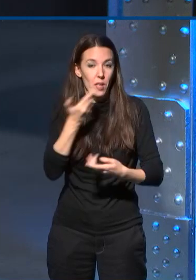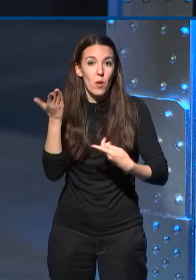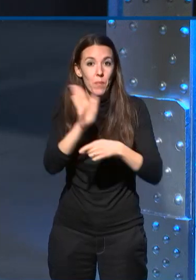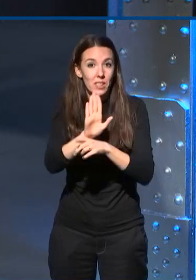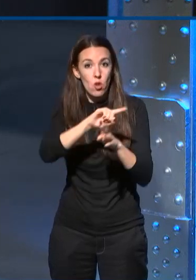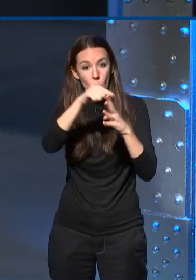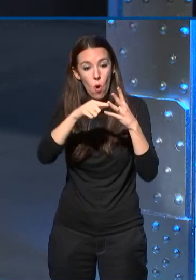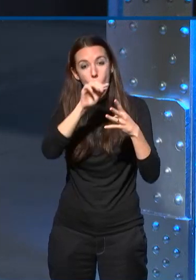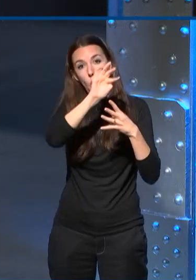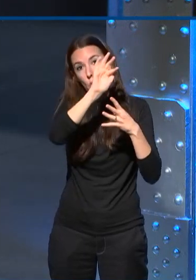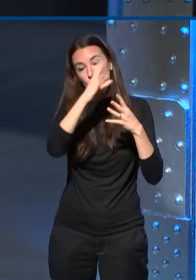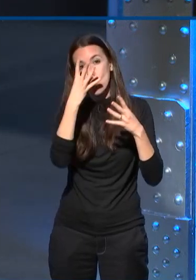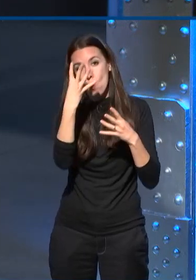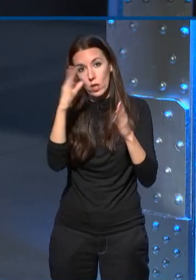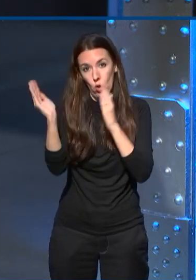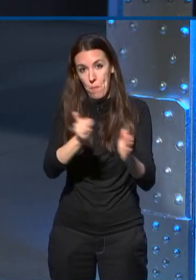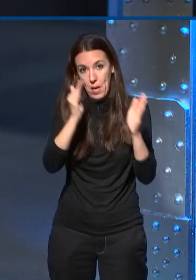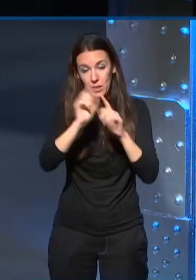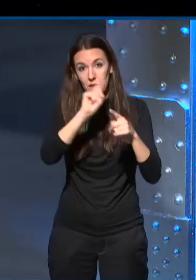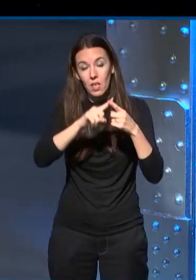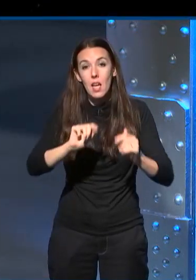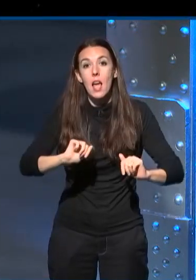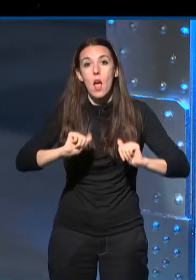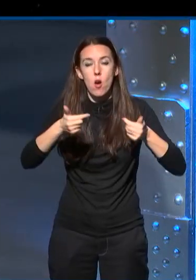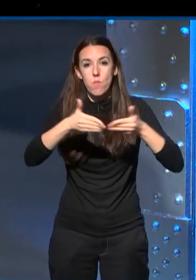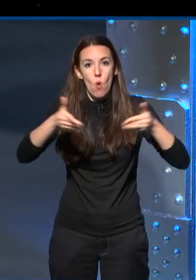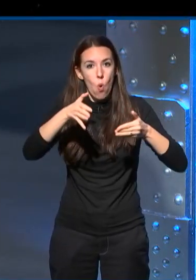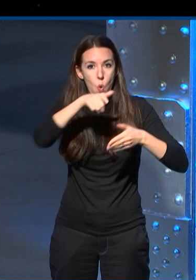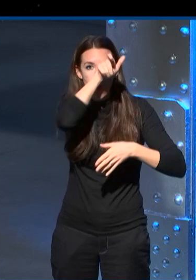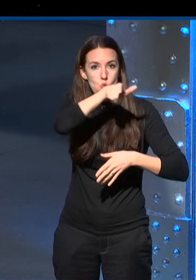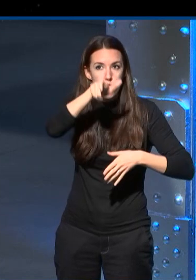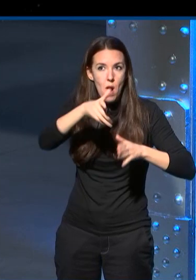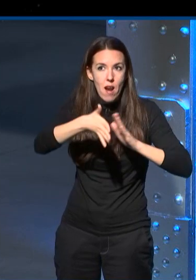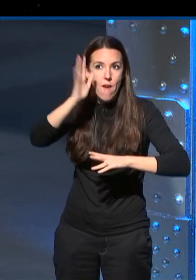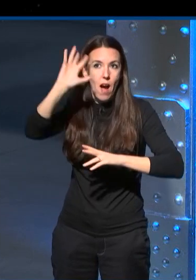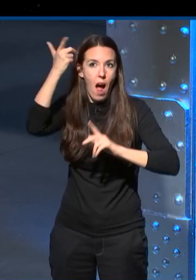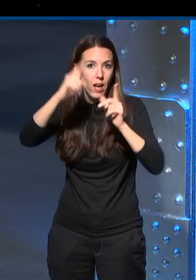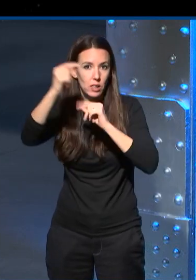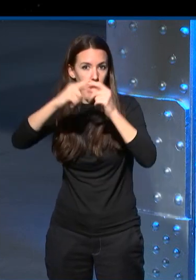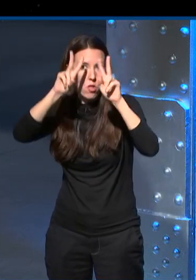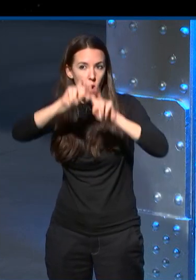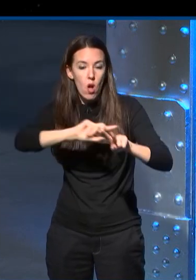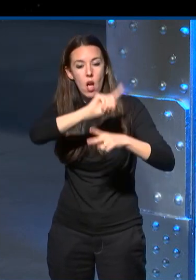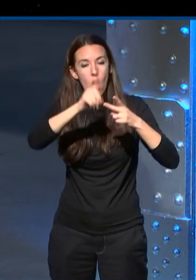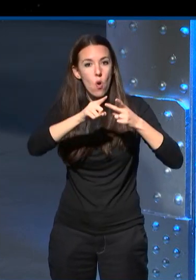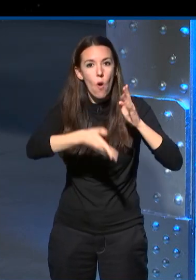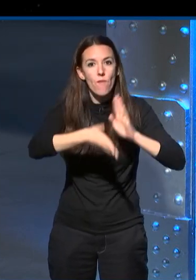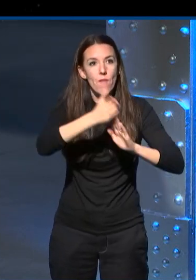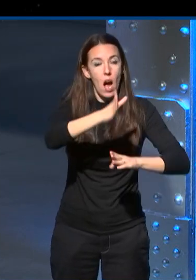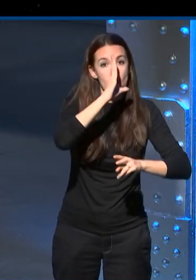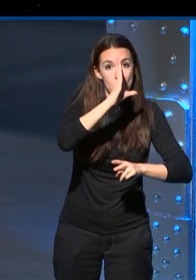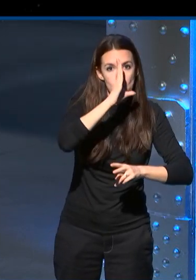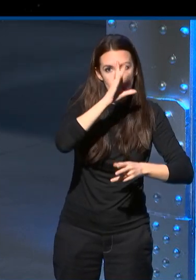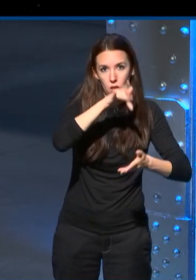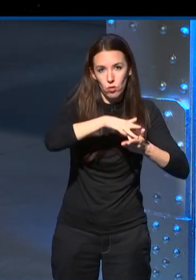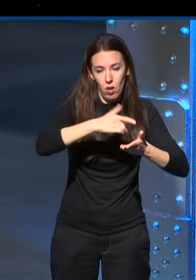4 partes. En primer lugar, los inicios de la exploración humana del espacio. Pasaremos a la carrera hacia la Luna, que fue lo que realmente